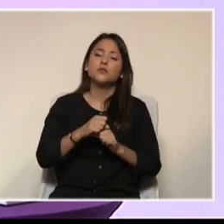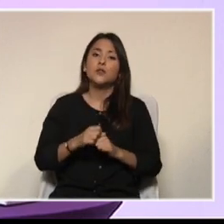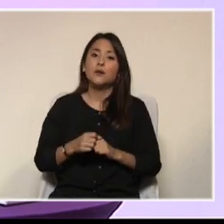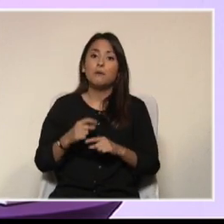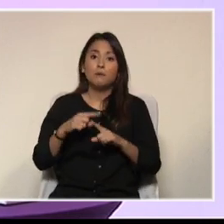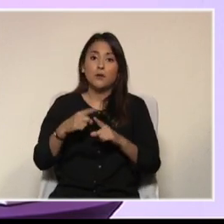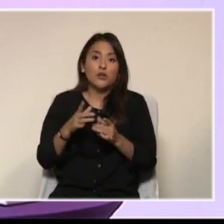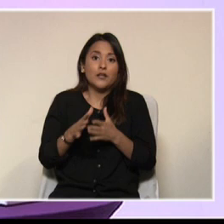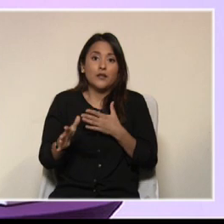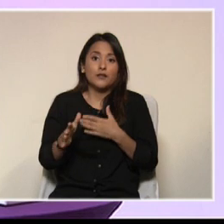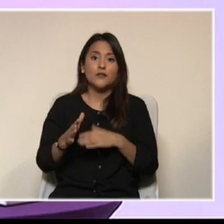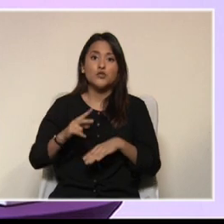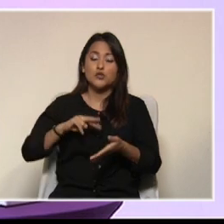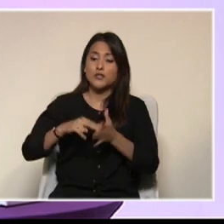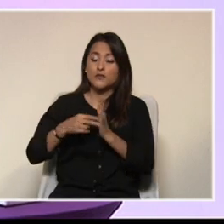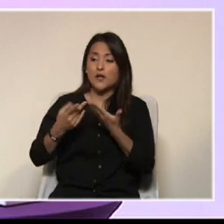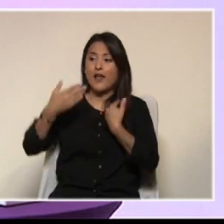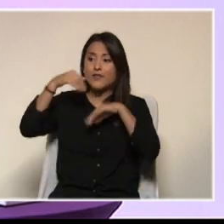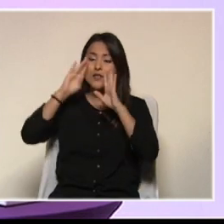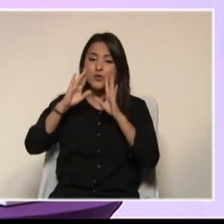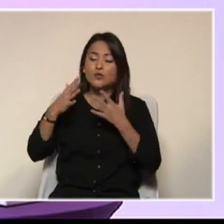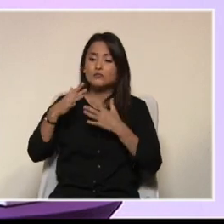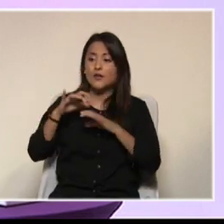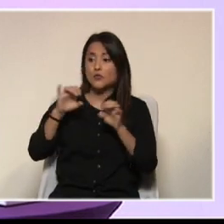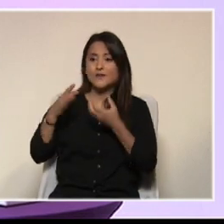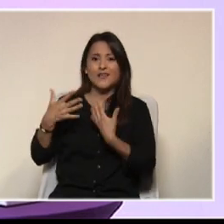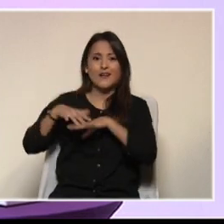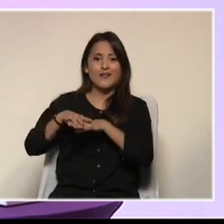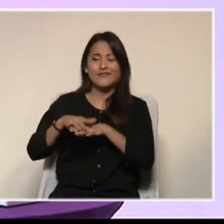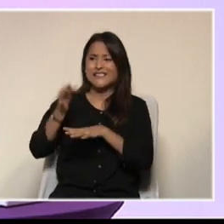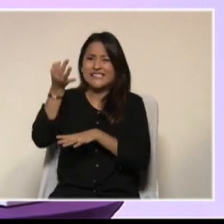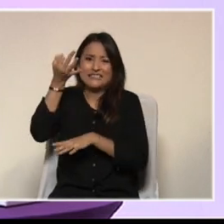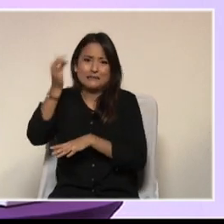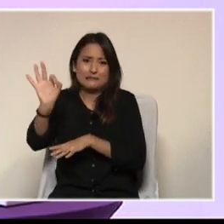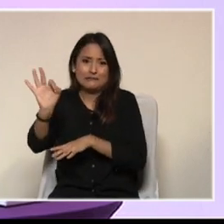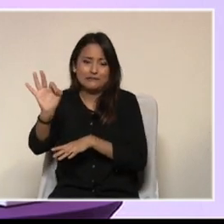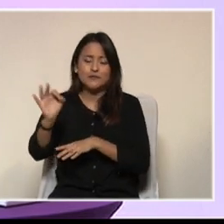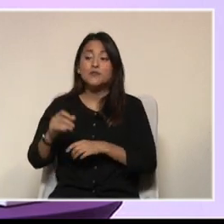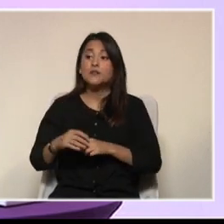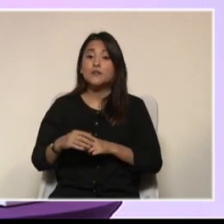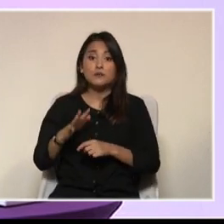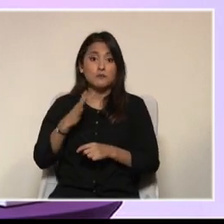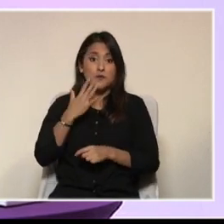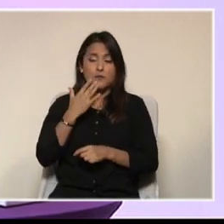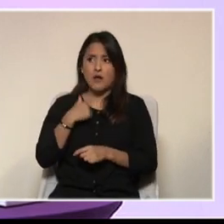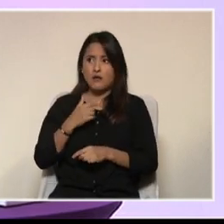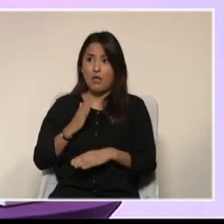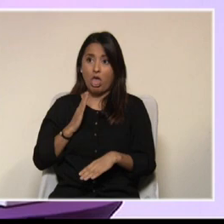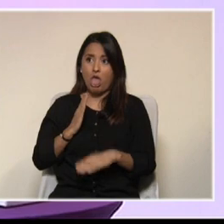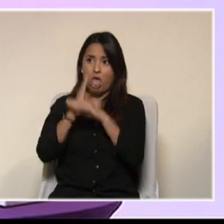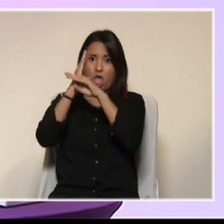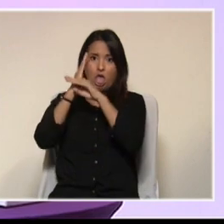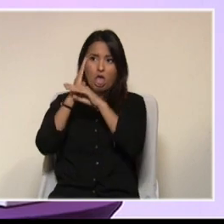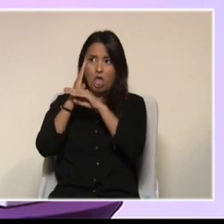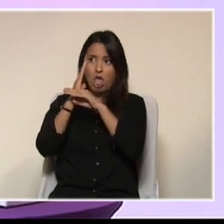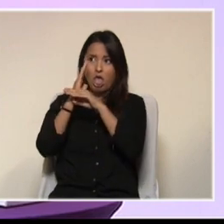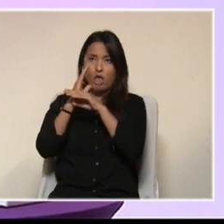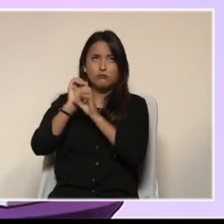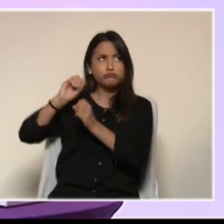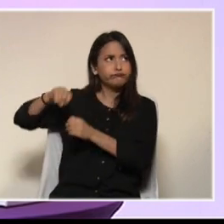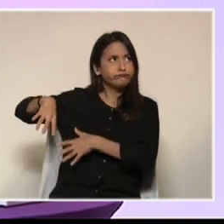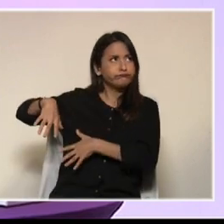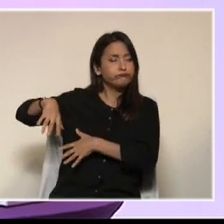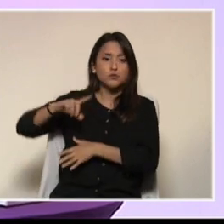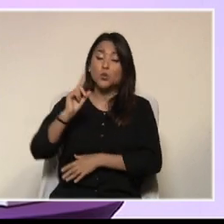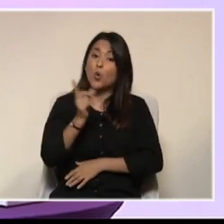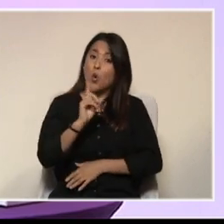para garantizar la atención educativa integral. Lo importante es que no podemos pararnos. que los contenidos que se van